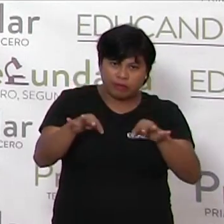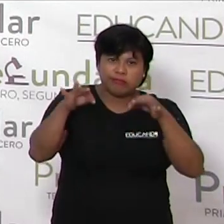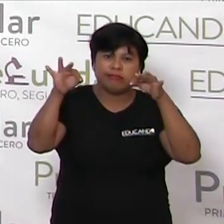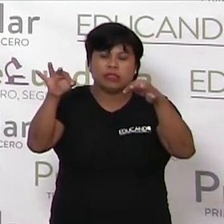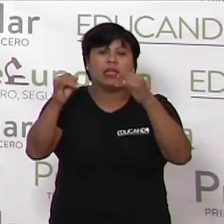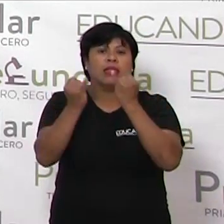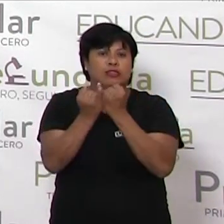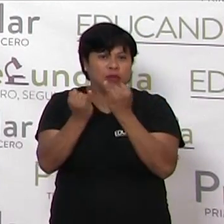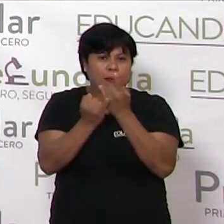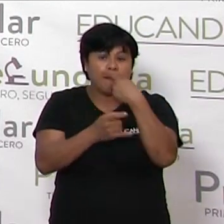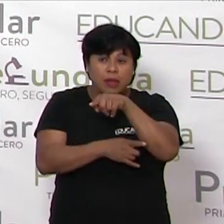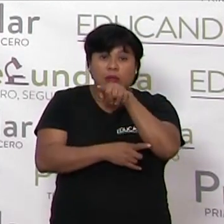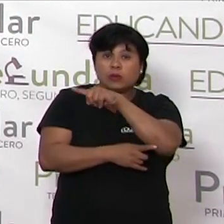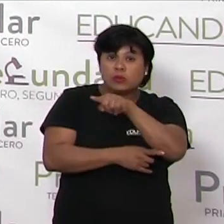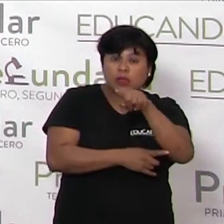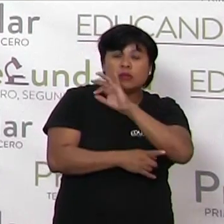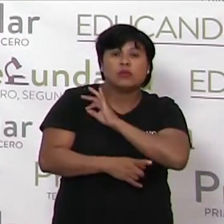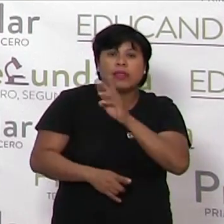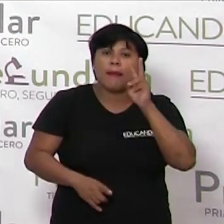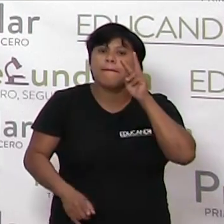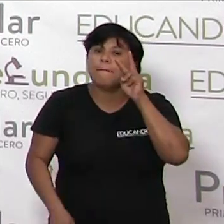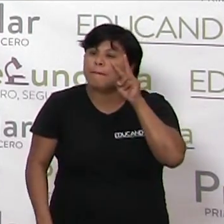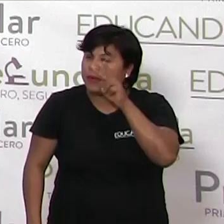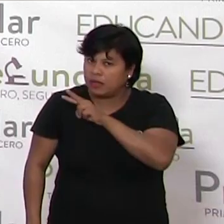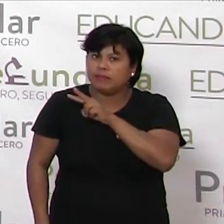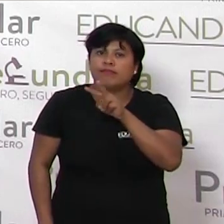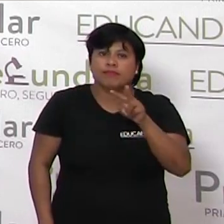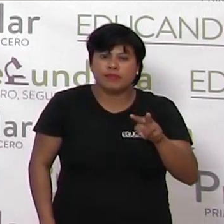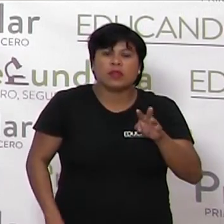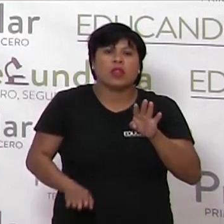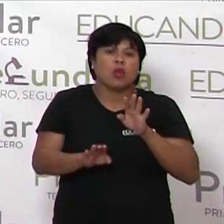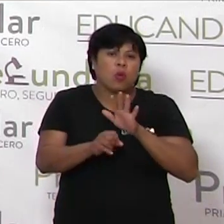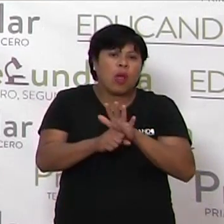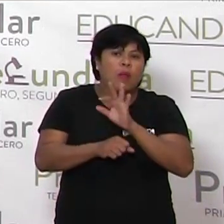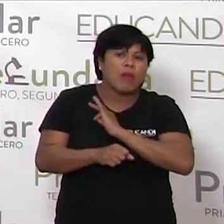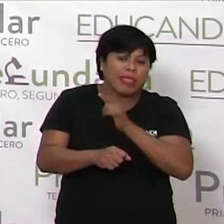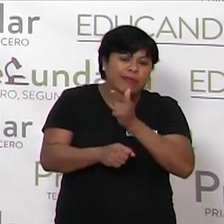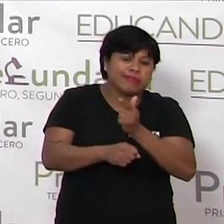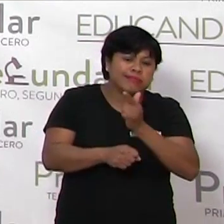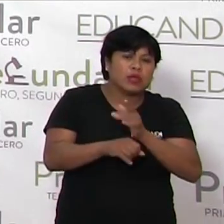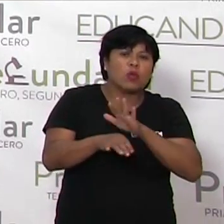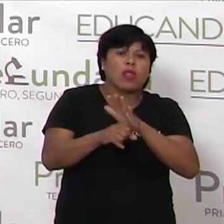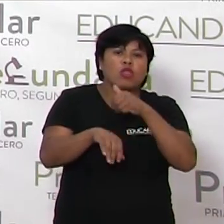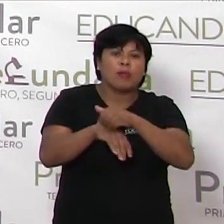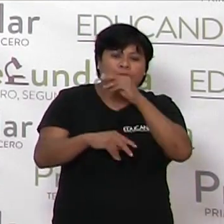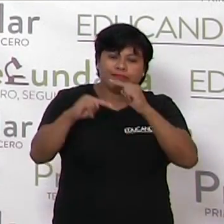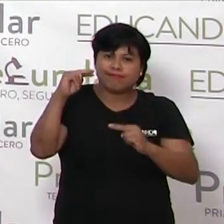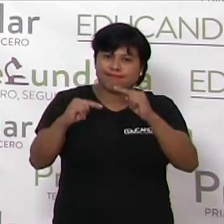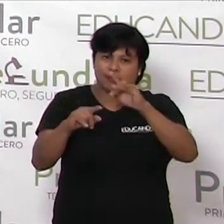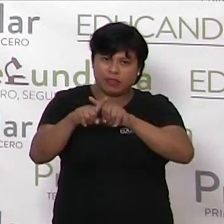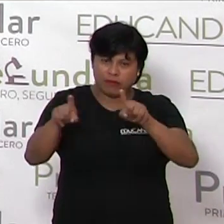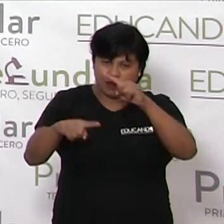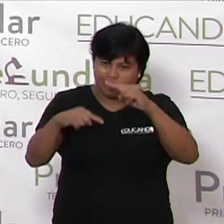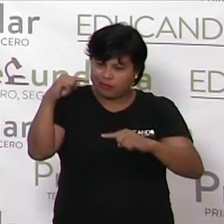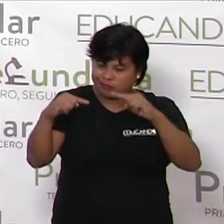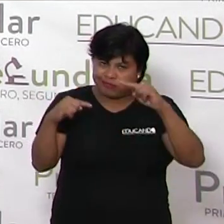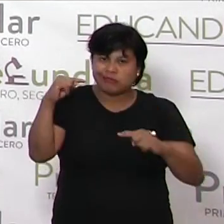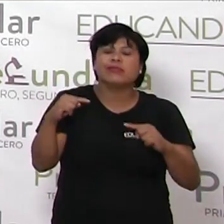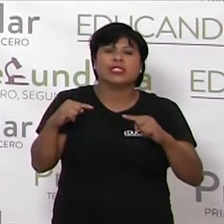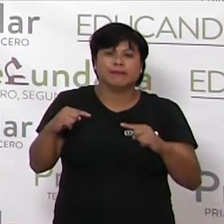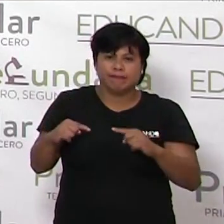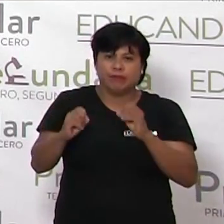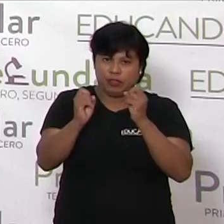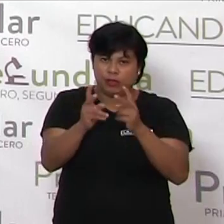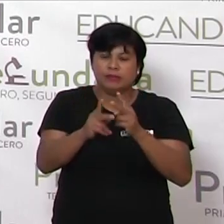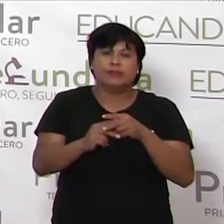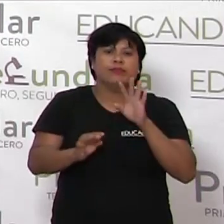favorecer también a que podamos localizar o identificar esa constante de variación proporcional. Voy a